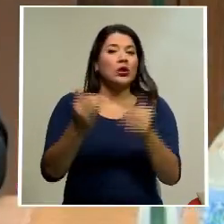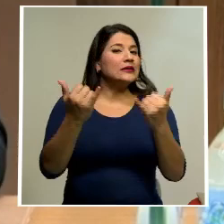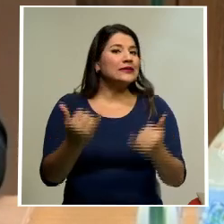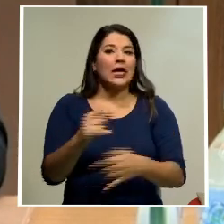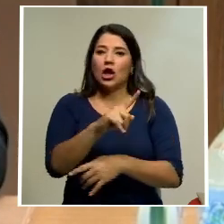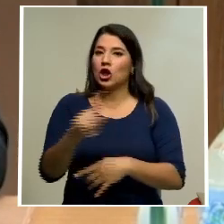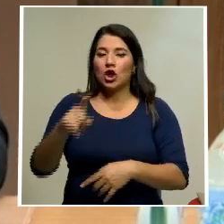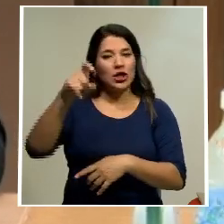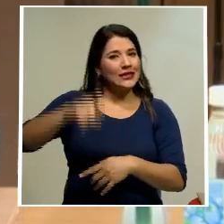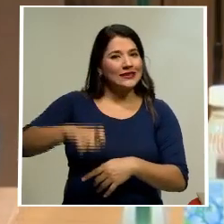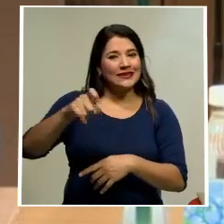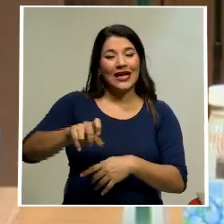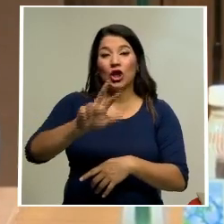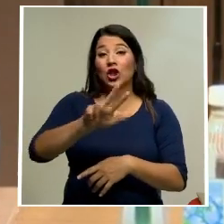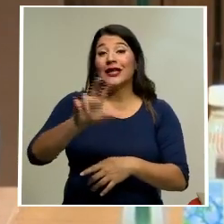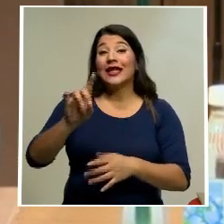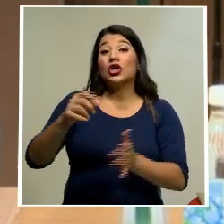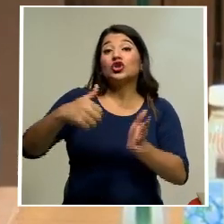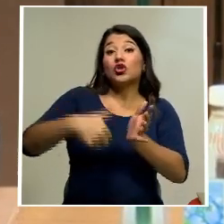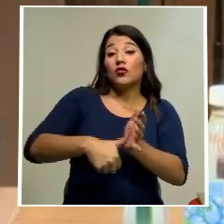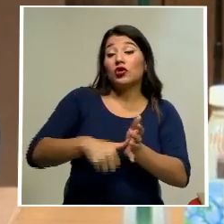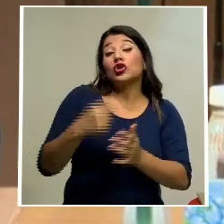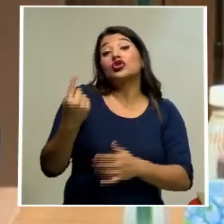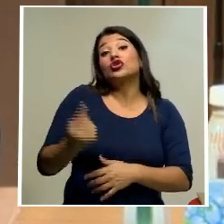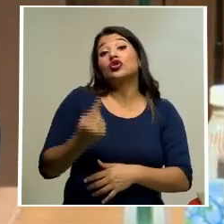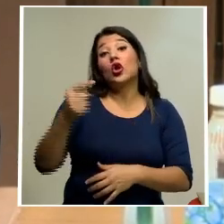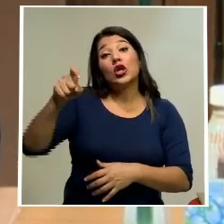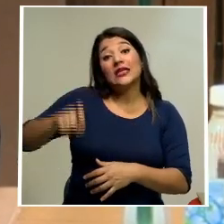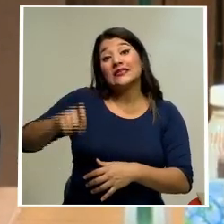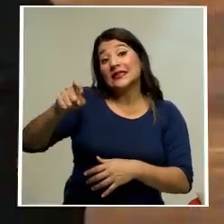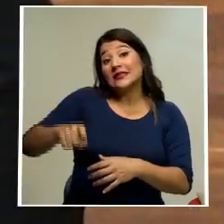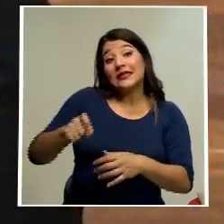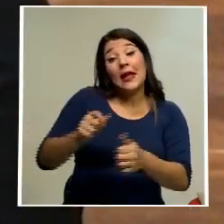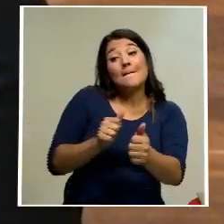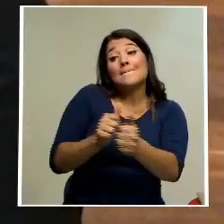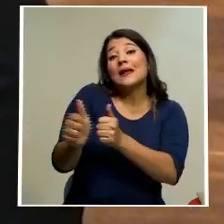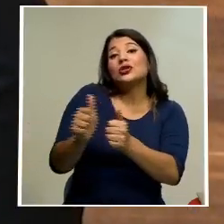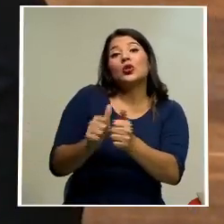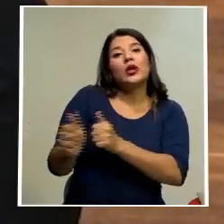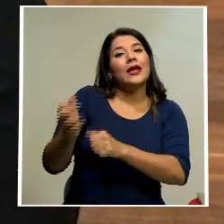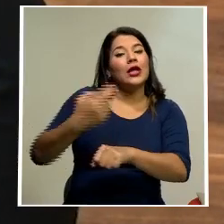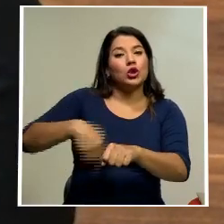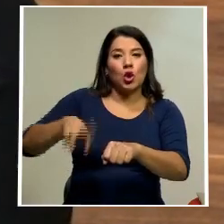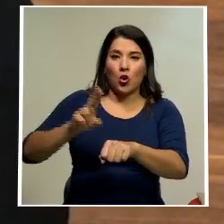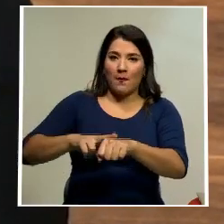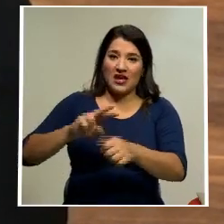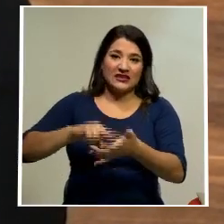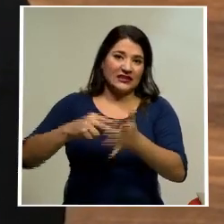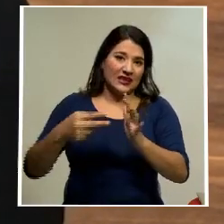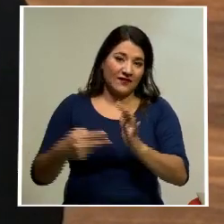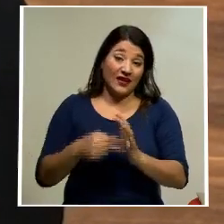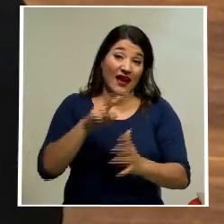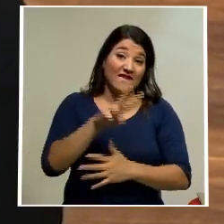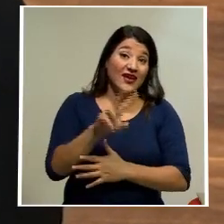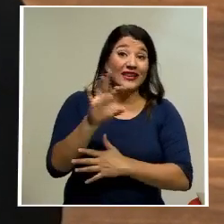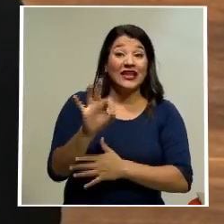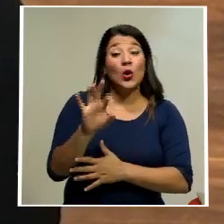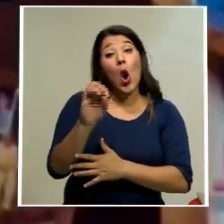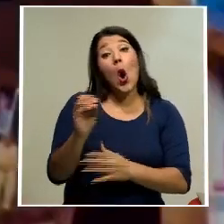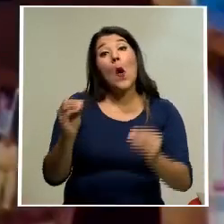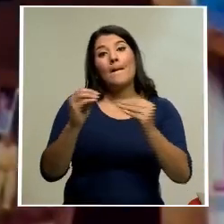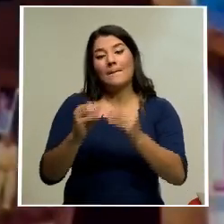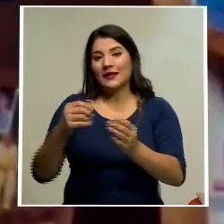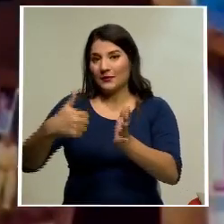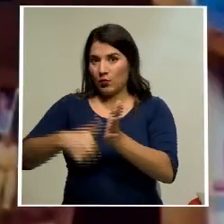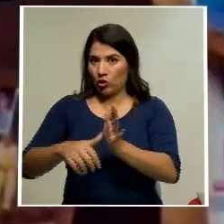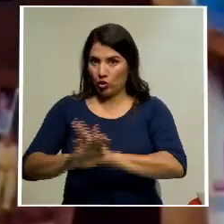totalidad de votos y se requeriría simplemente una mayoría normal, es decir, de 29 votos. En